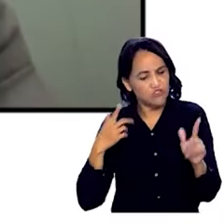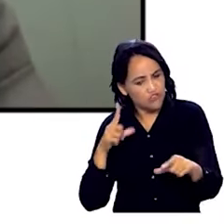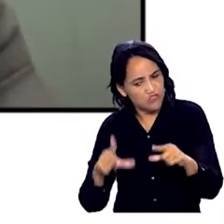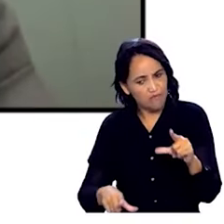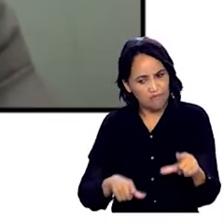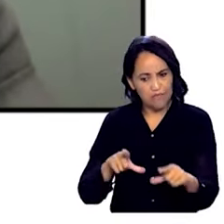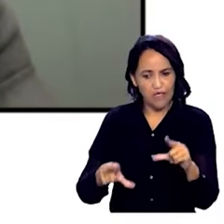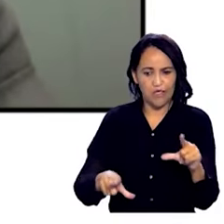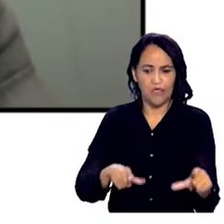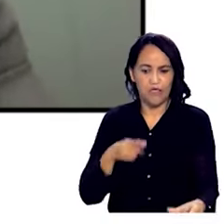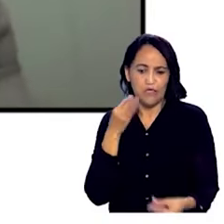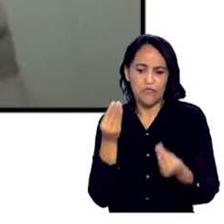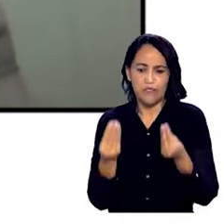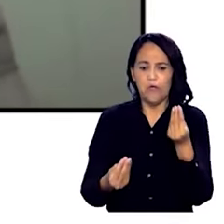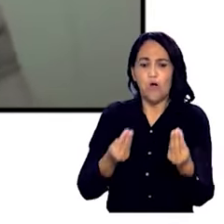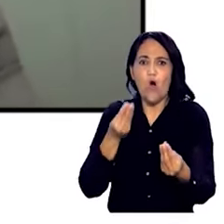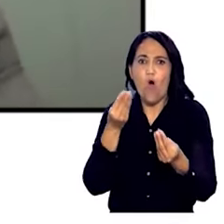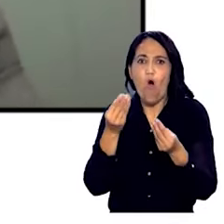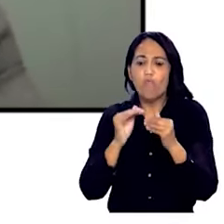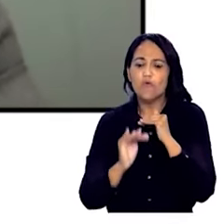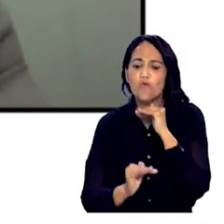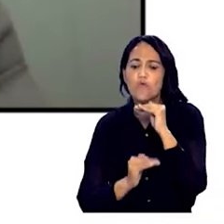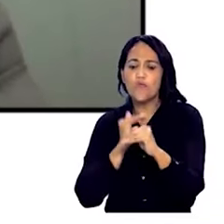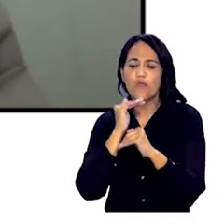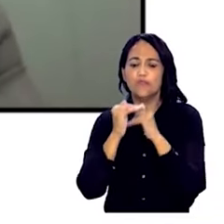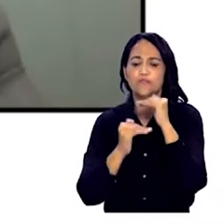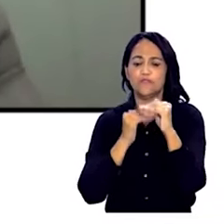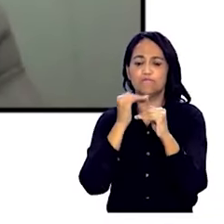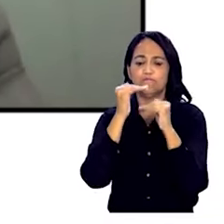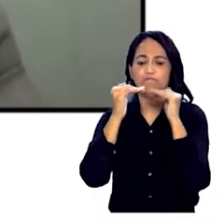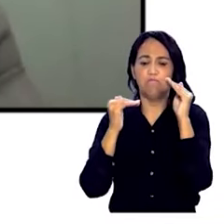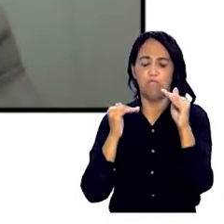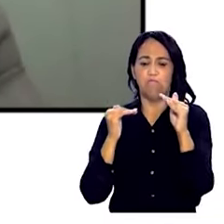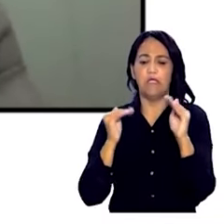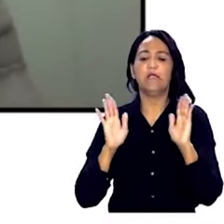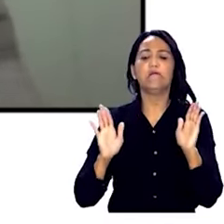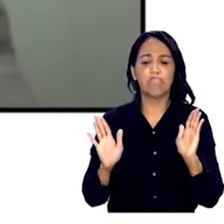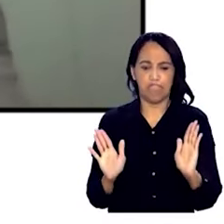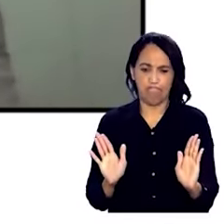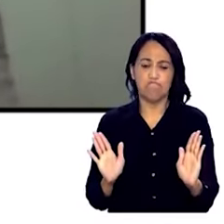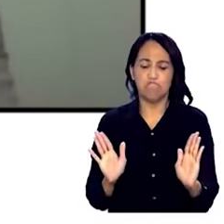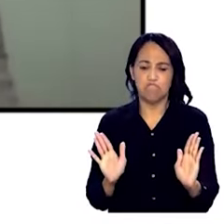desemp es US del